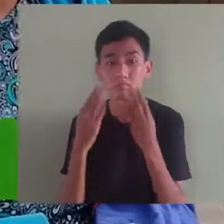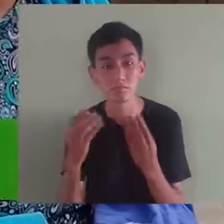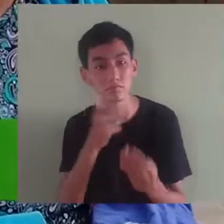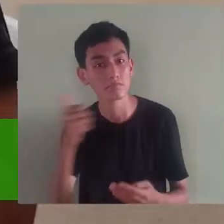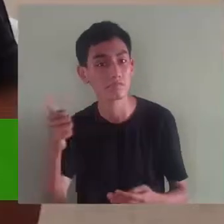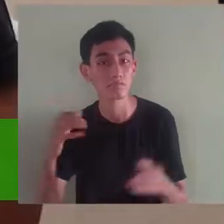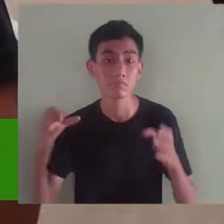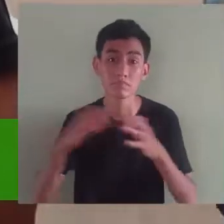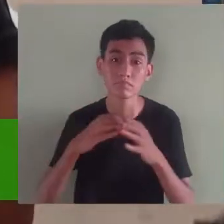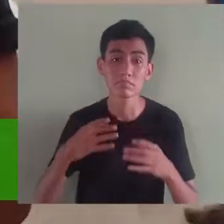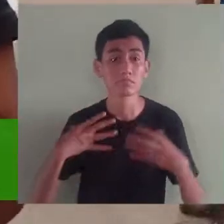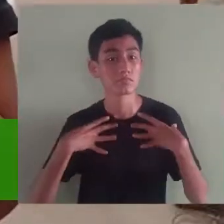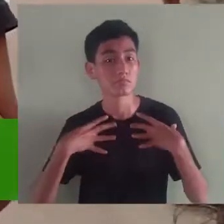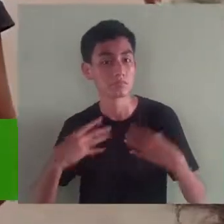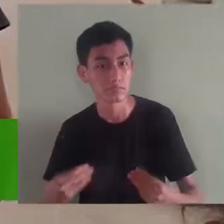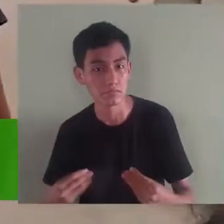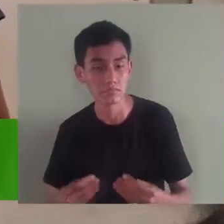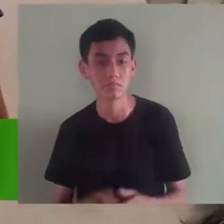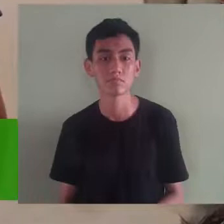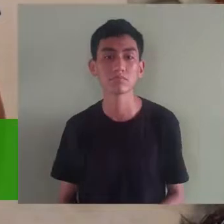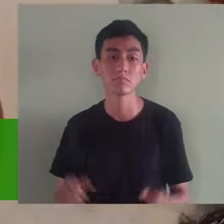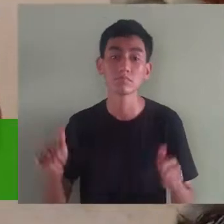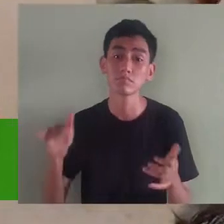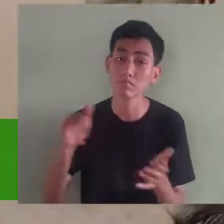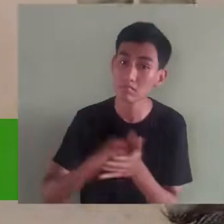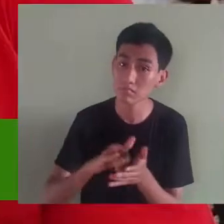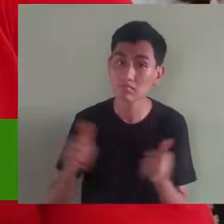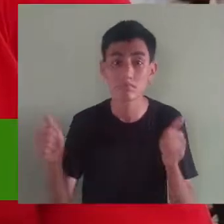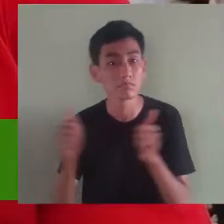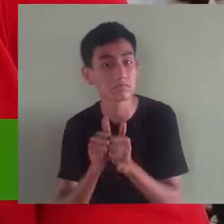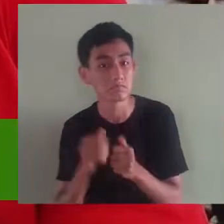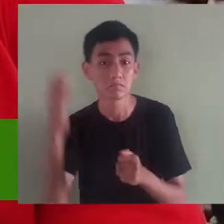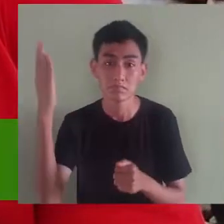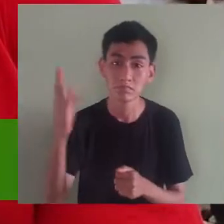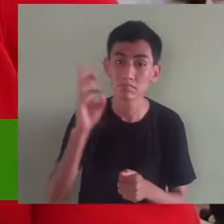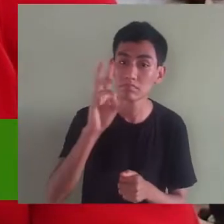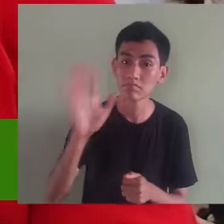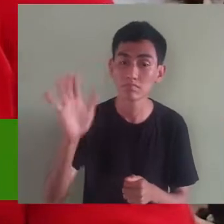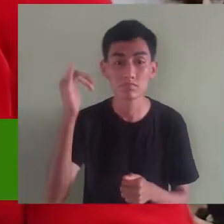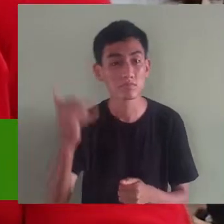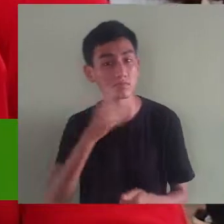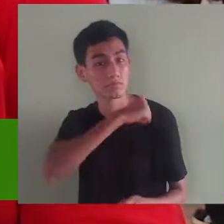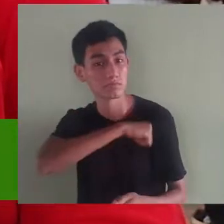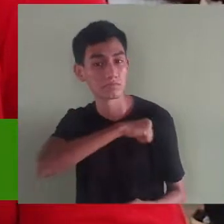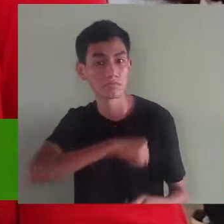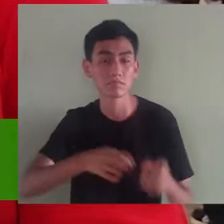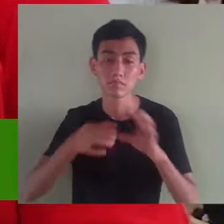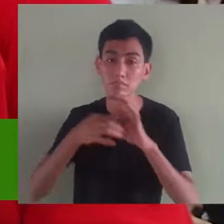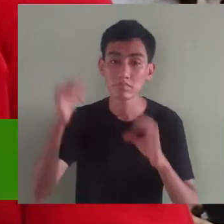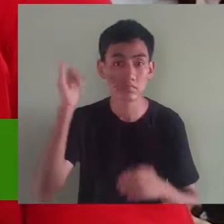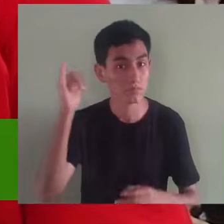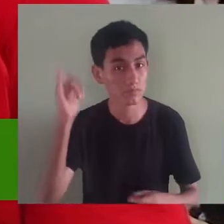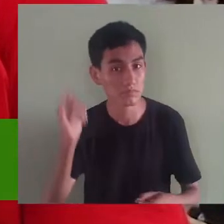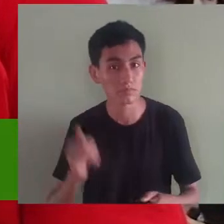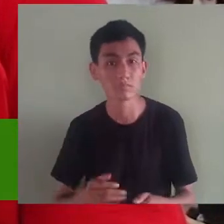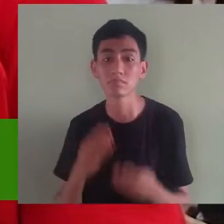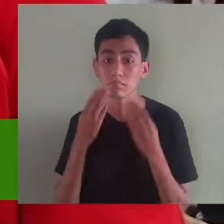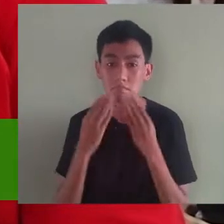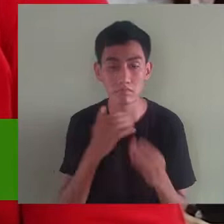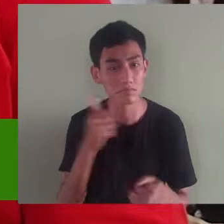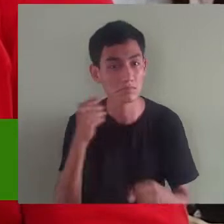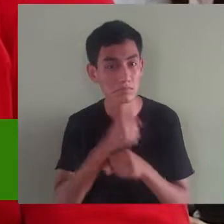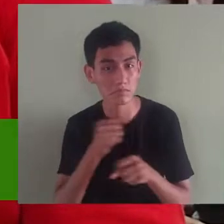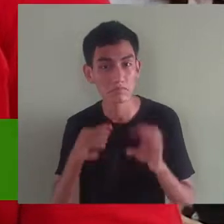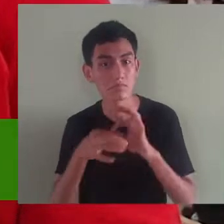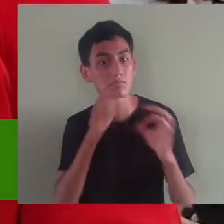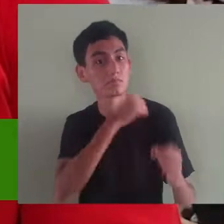que a través de ellos, con la gestión de Pensión 65, la Central y la Municipalidad Distrital de Yarinacocha, a través de nuestra alcaldesa, la señorita Berta